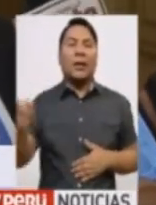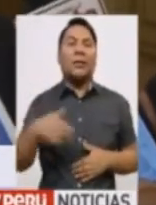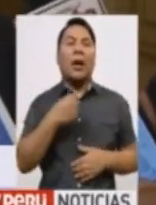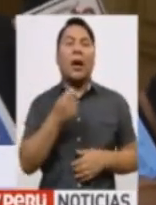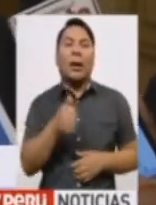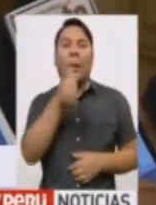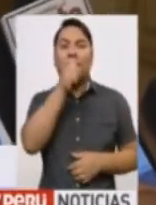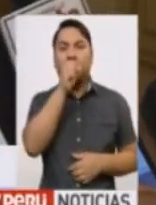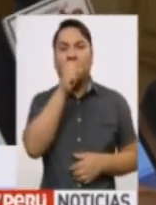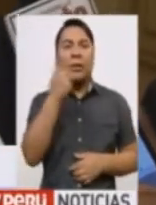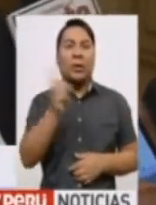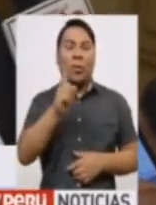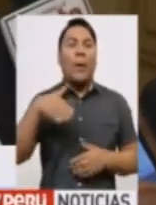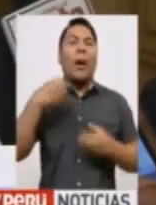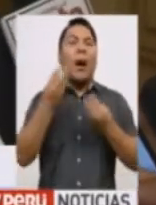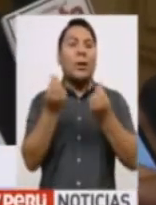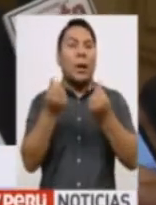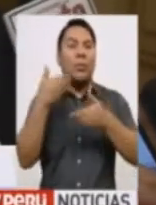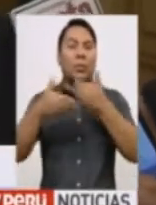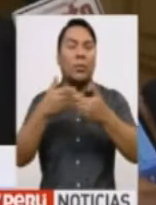inmediata. Incluso creo que